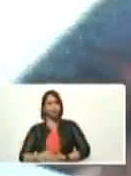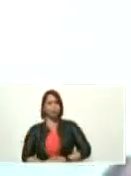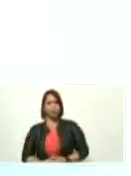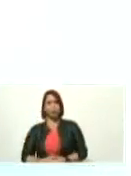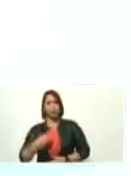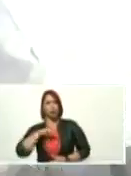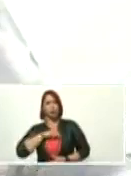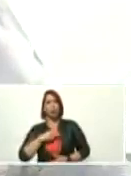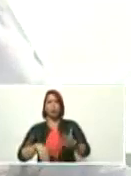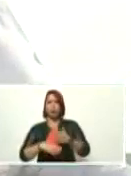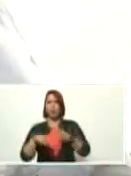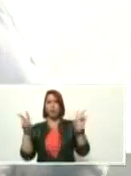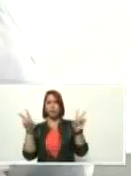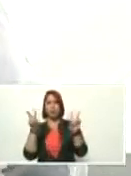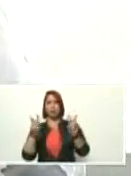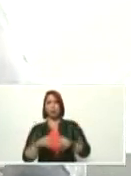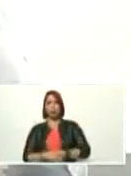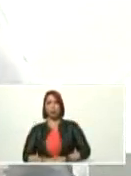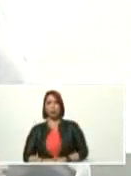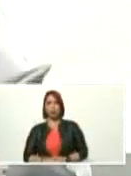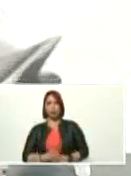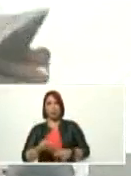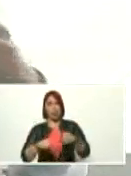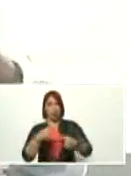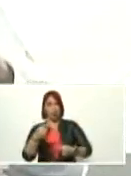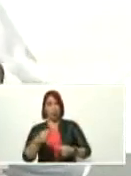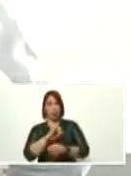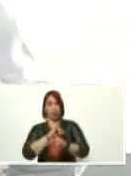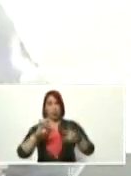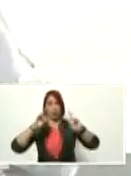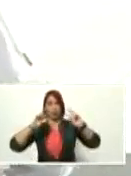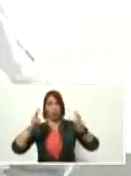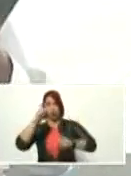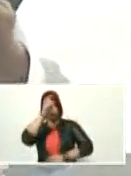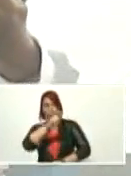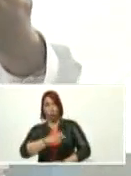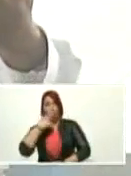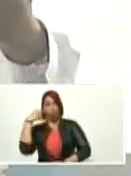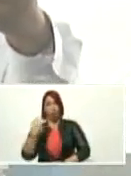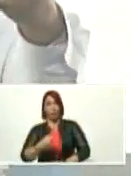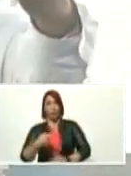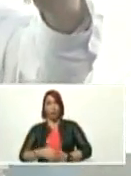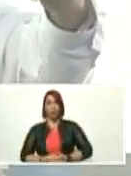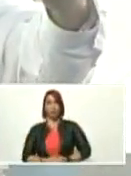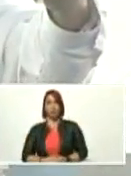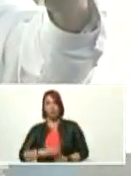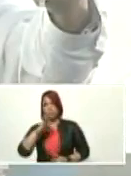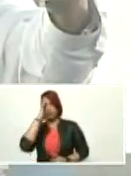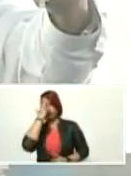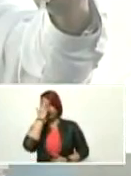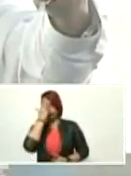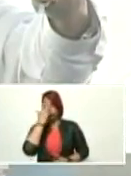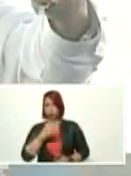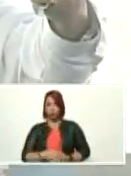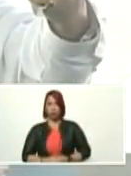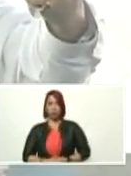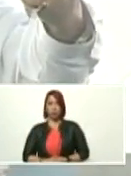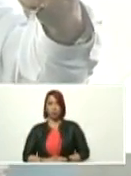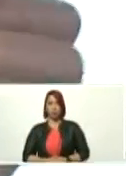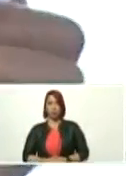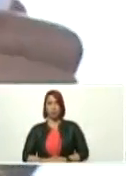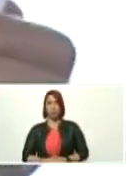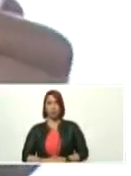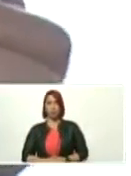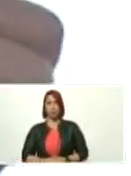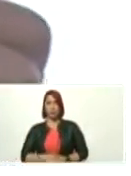salimos victoriosos. Después viene el título de Argenis Rodríguez, febrero. ¿Ah?